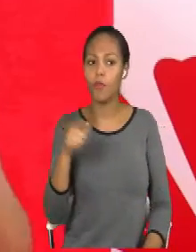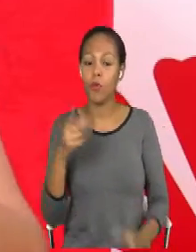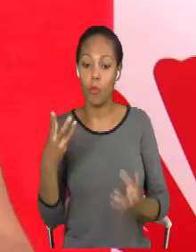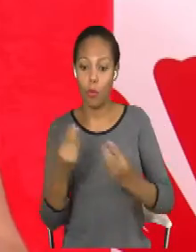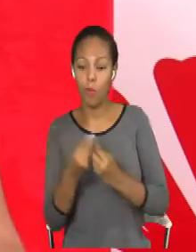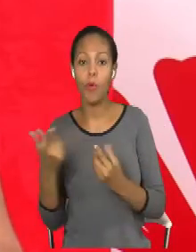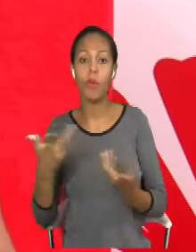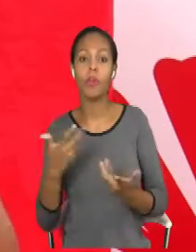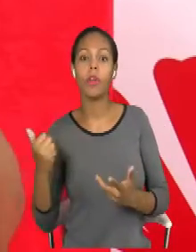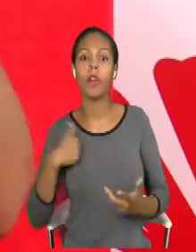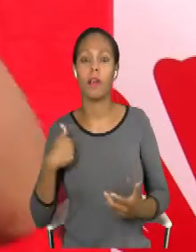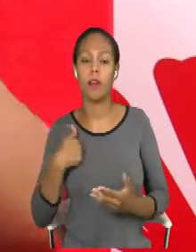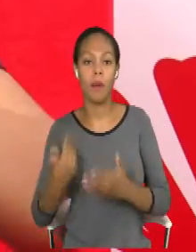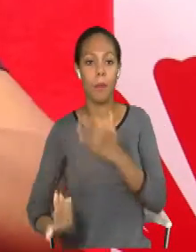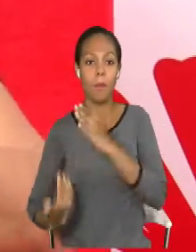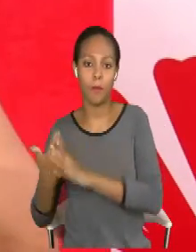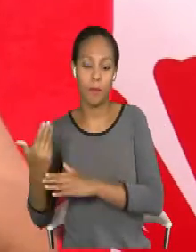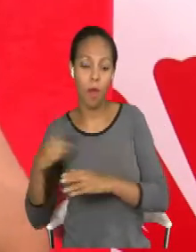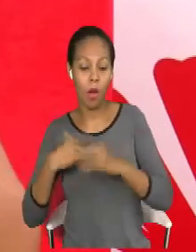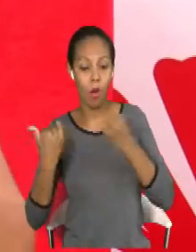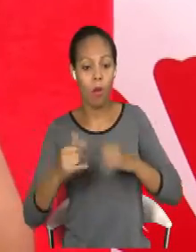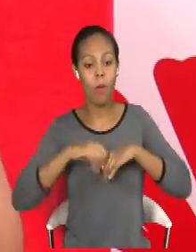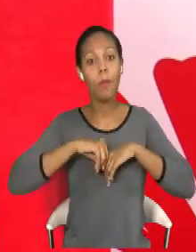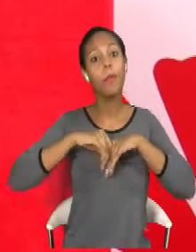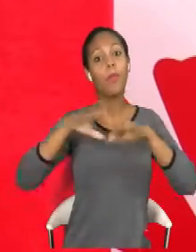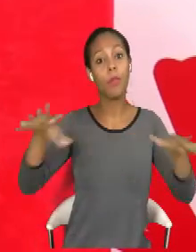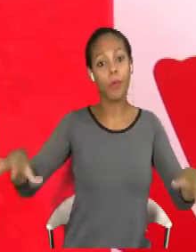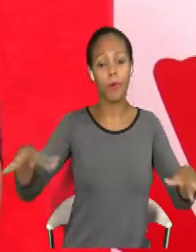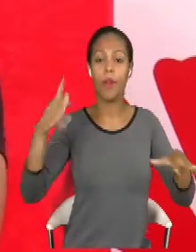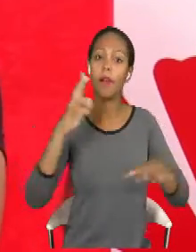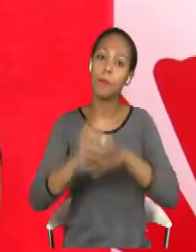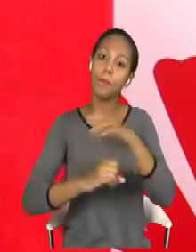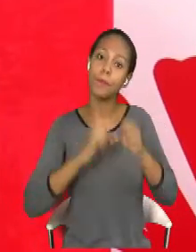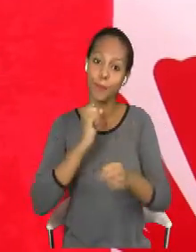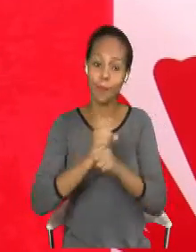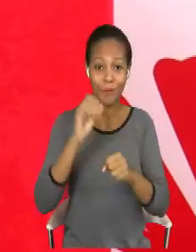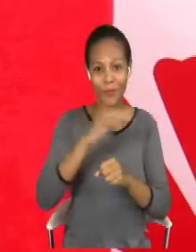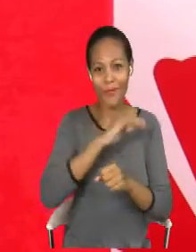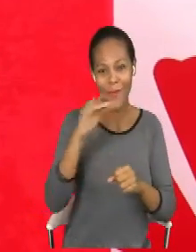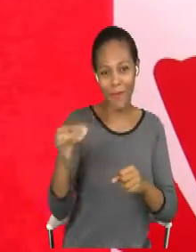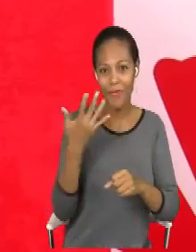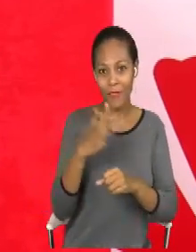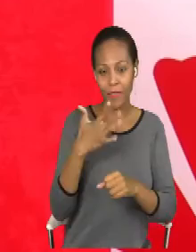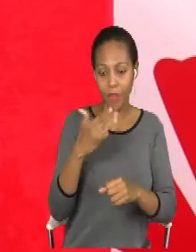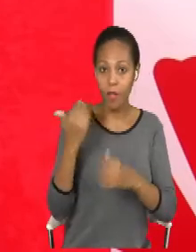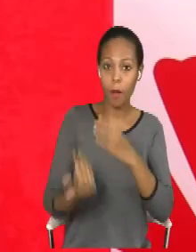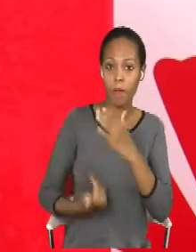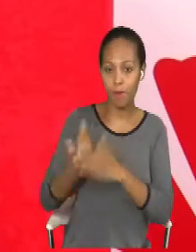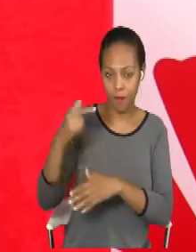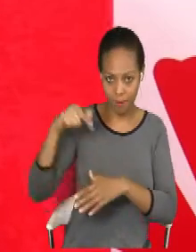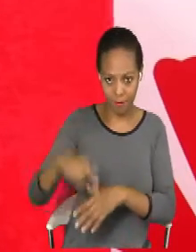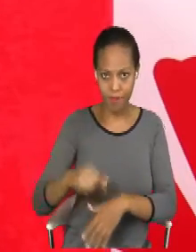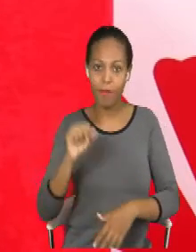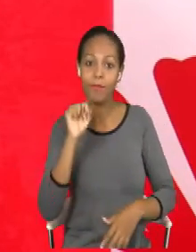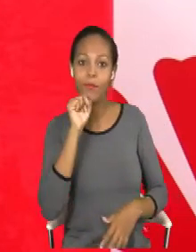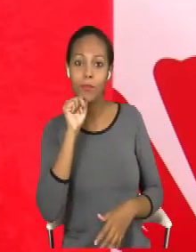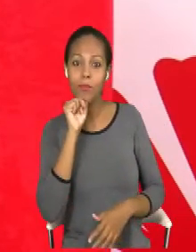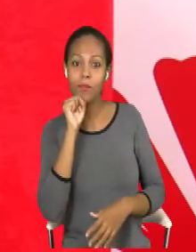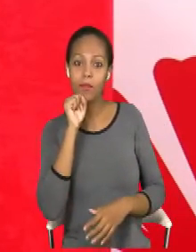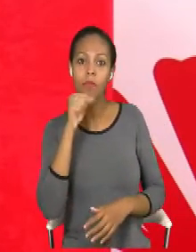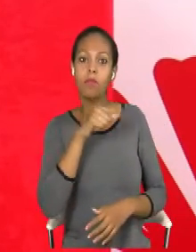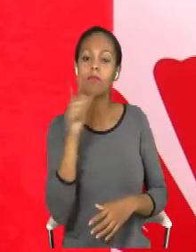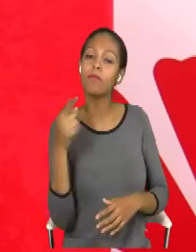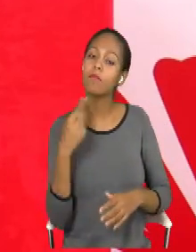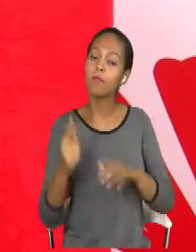se repliega por todo el mundo y que hace año y medio llega aquí a Colombia, y hoy está en Barranca Bermeja. En su